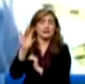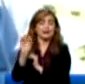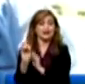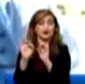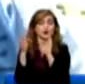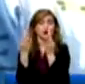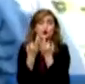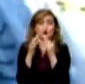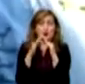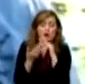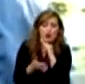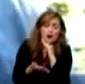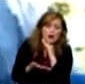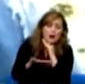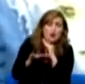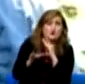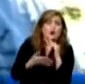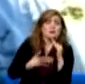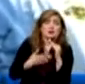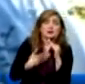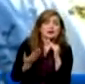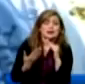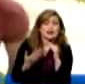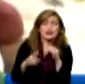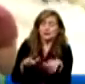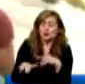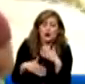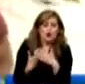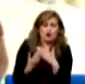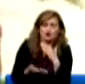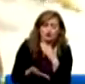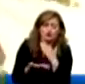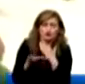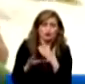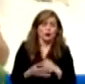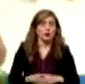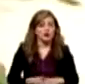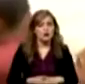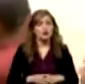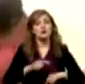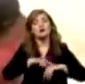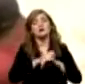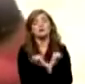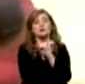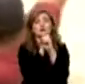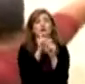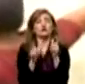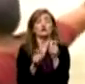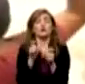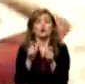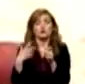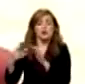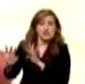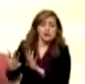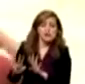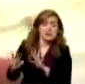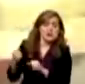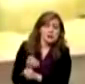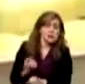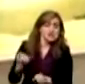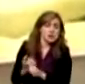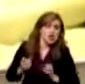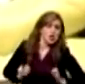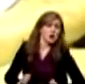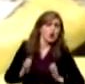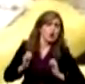casa todo está totalmente a pique, no hay ni un pedacito afuera. Ya en horas de la mañana, decenas de personas con caña guadúa y sacos de arena en